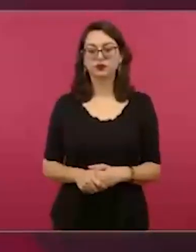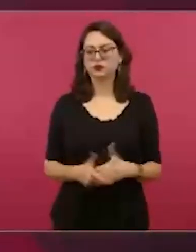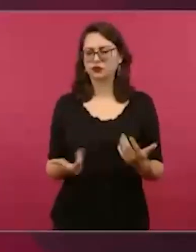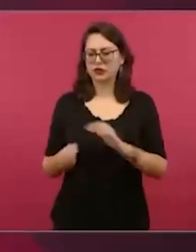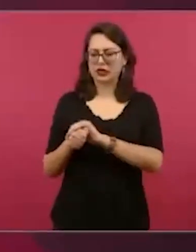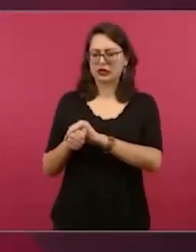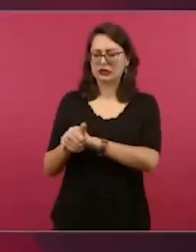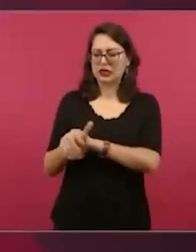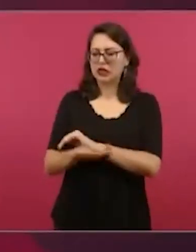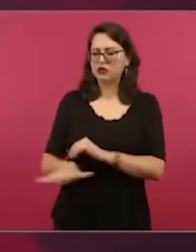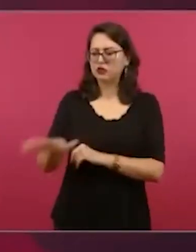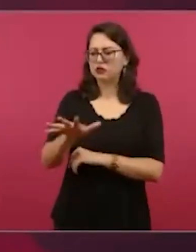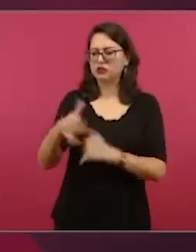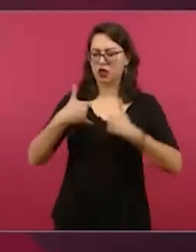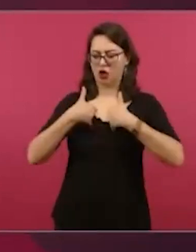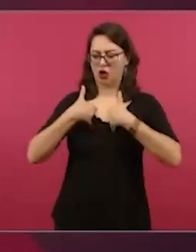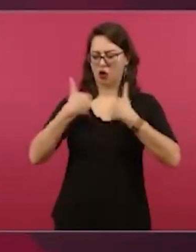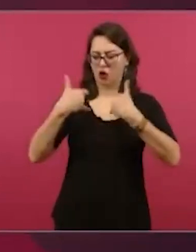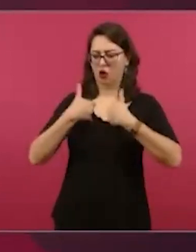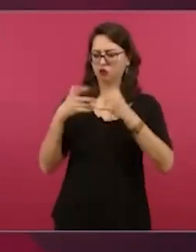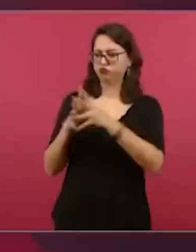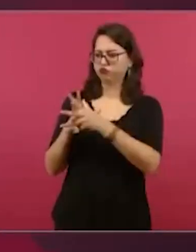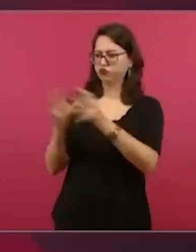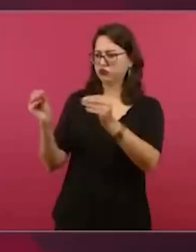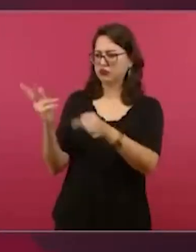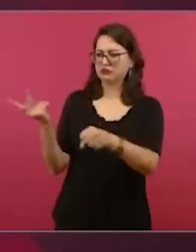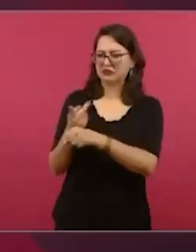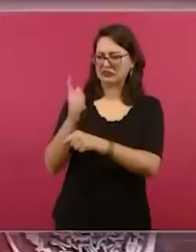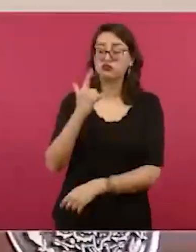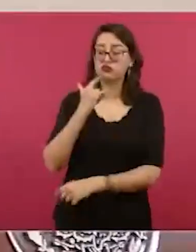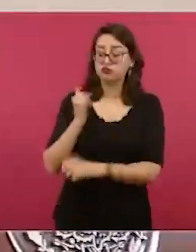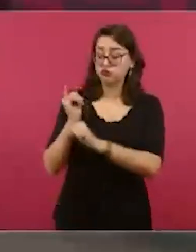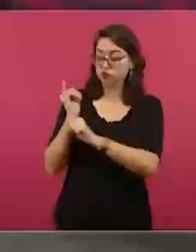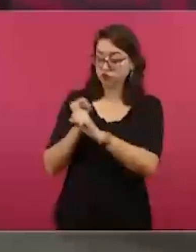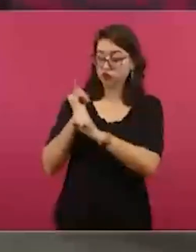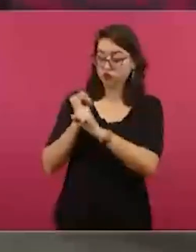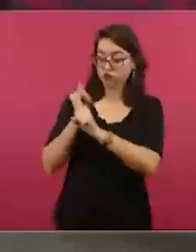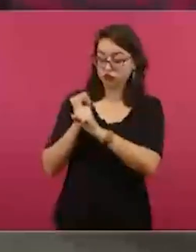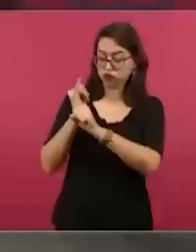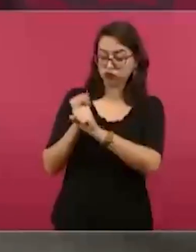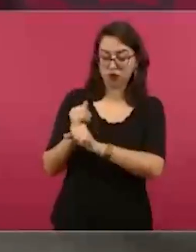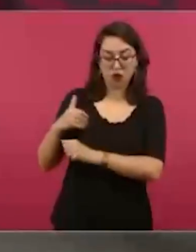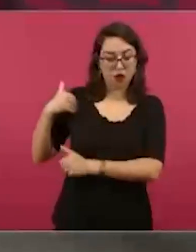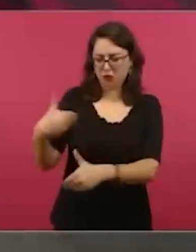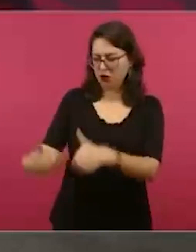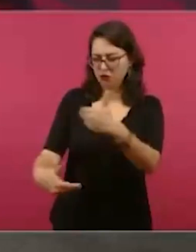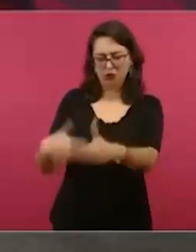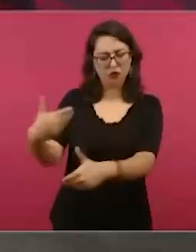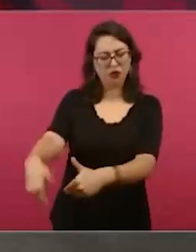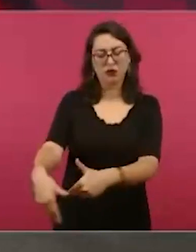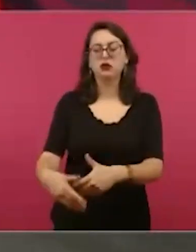de expertos independientes y aseguró que la Secretaría de Marina y la Defensa Nacional están ayudando en el caso de